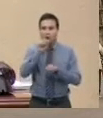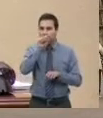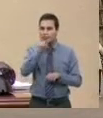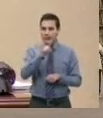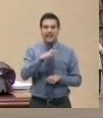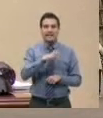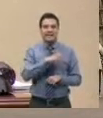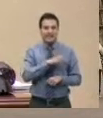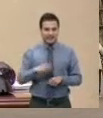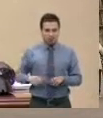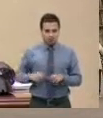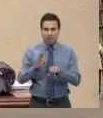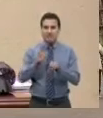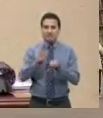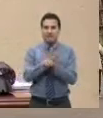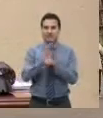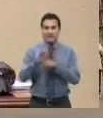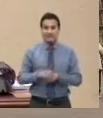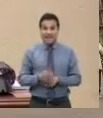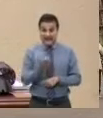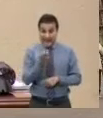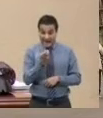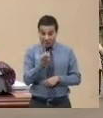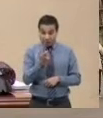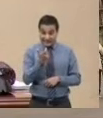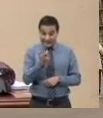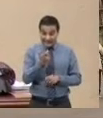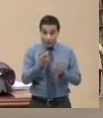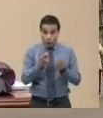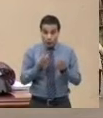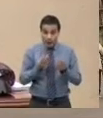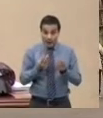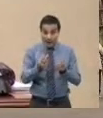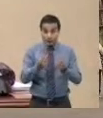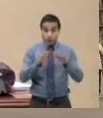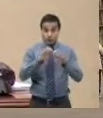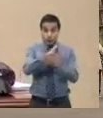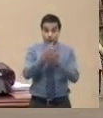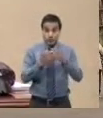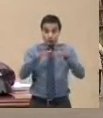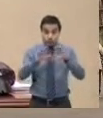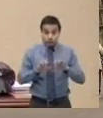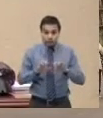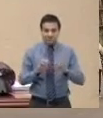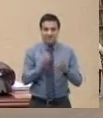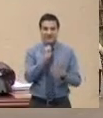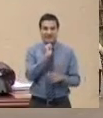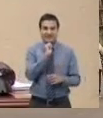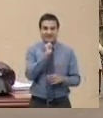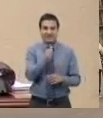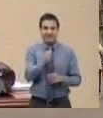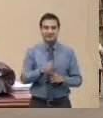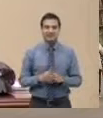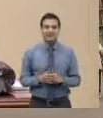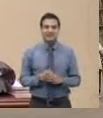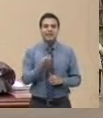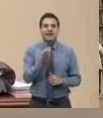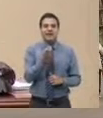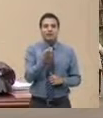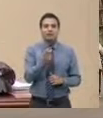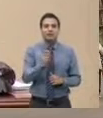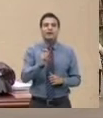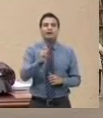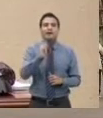sin registrar los gastos, sin reportar los gastos. Y ello implica